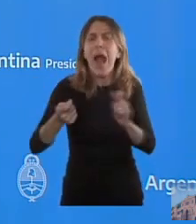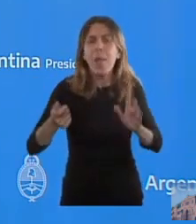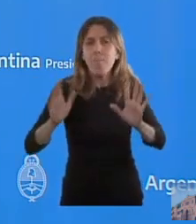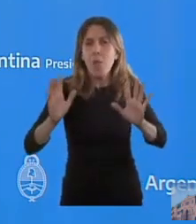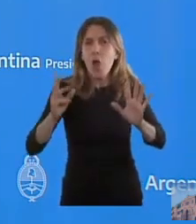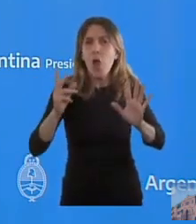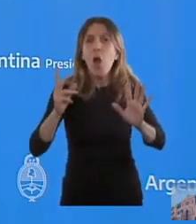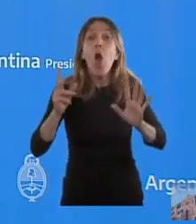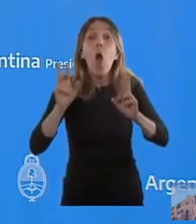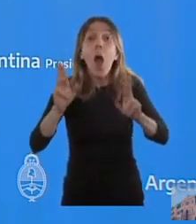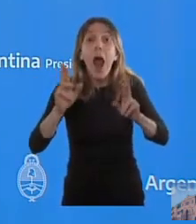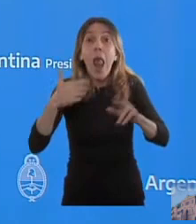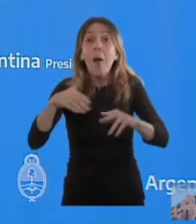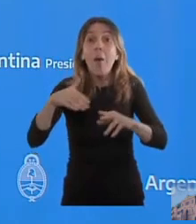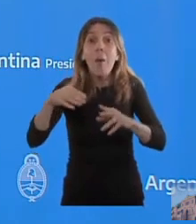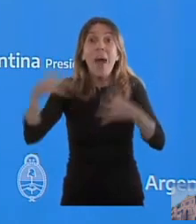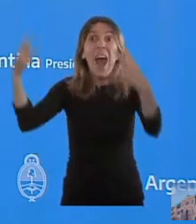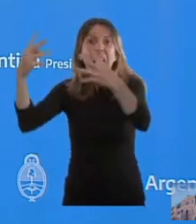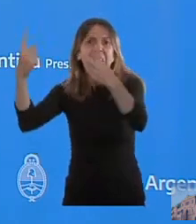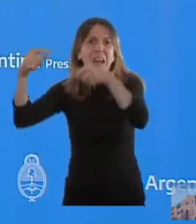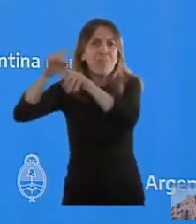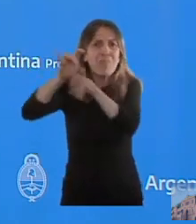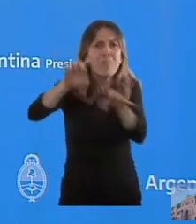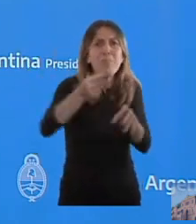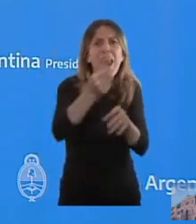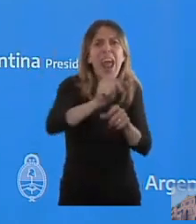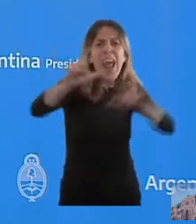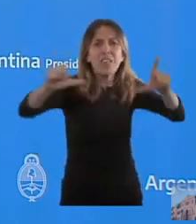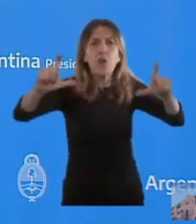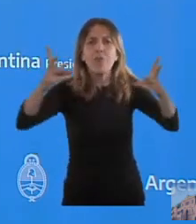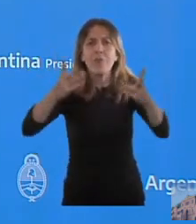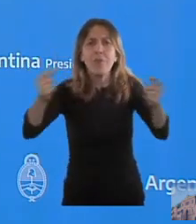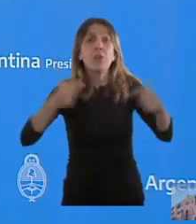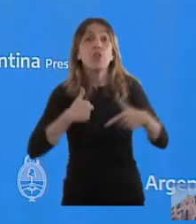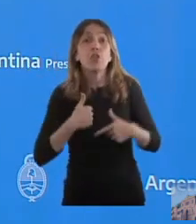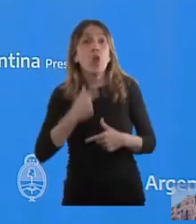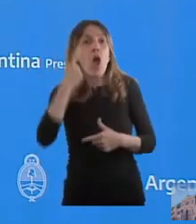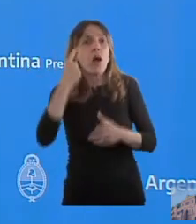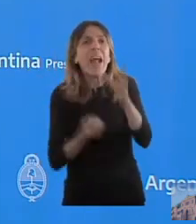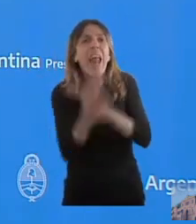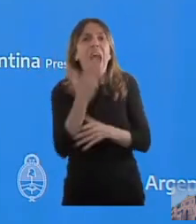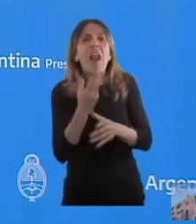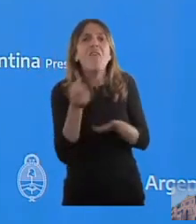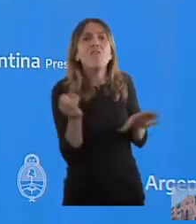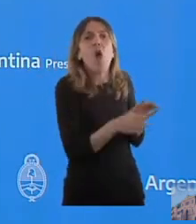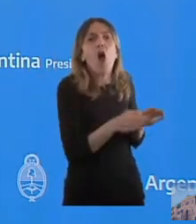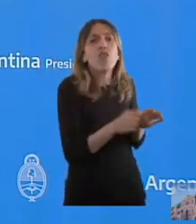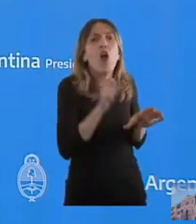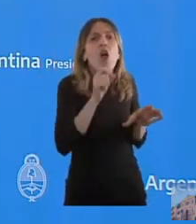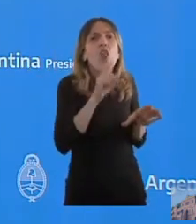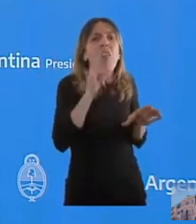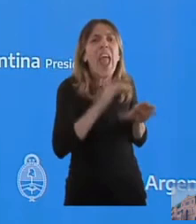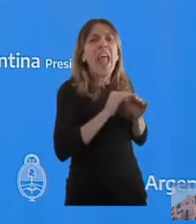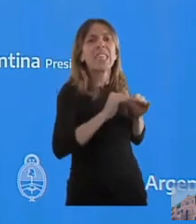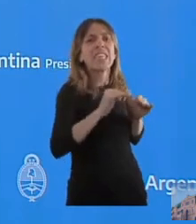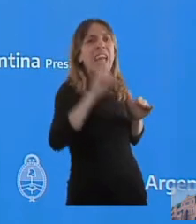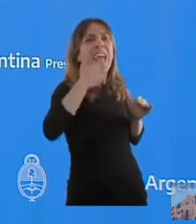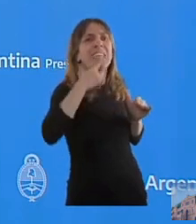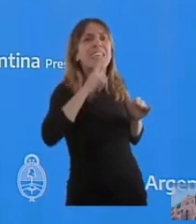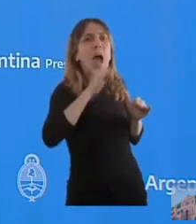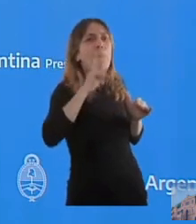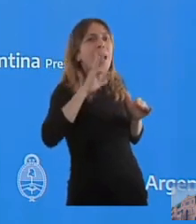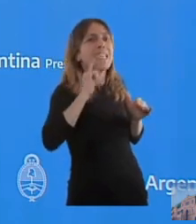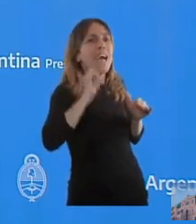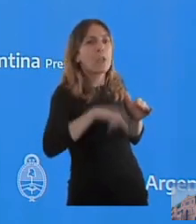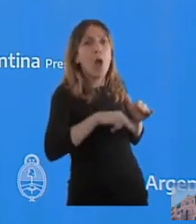sea transitorio. He decidido constituir un fondo de estabilización con el objeto de evitar el traslado